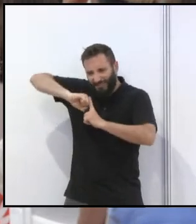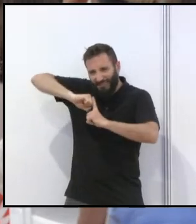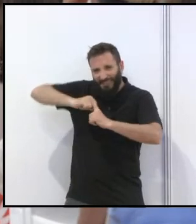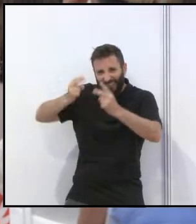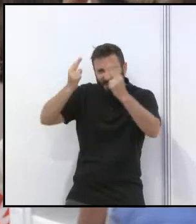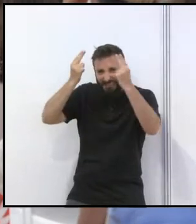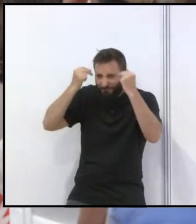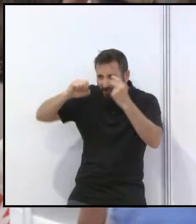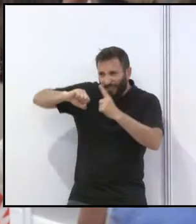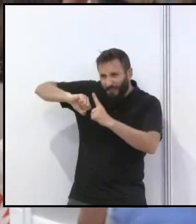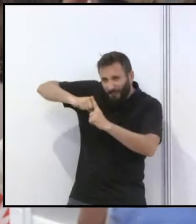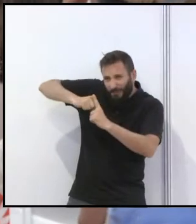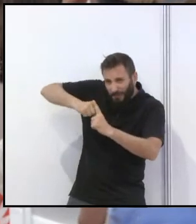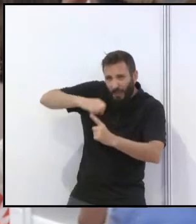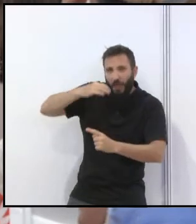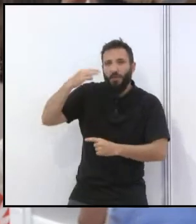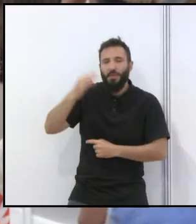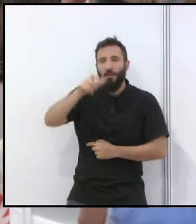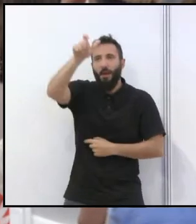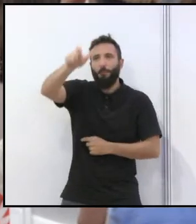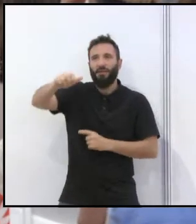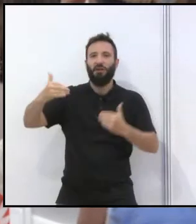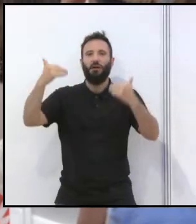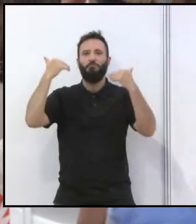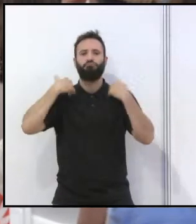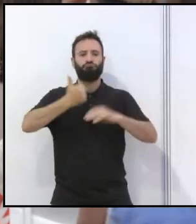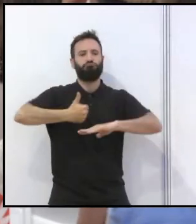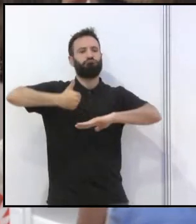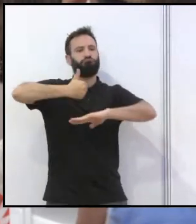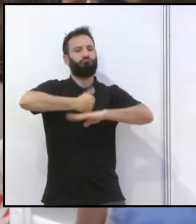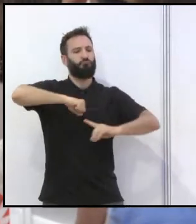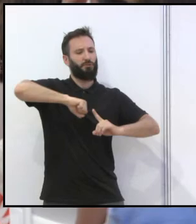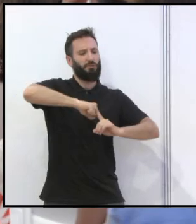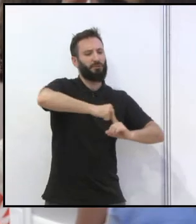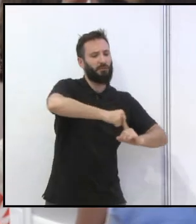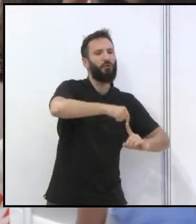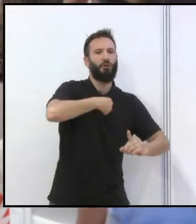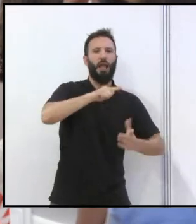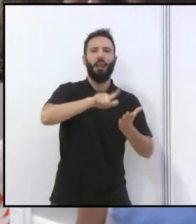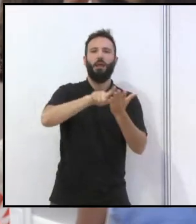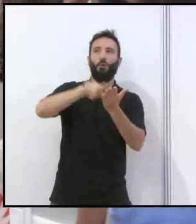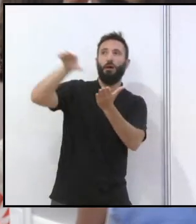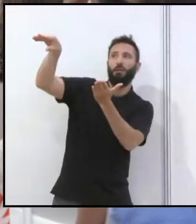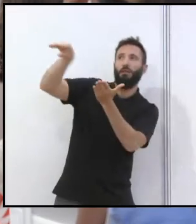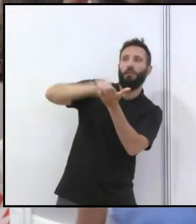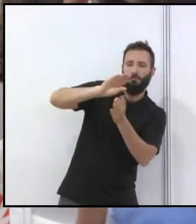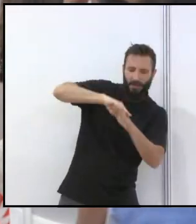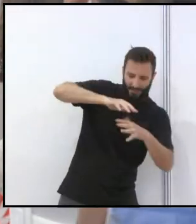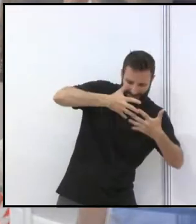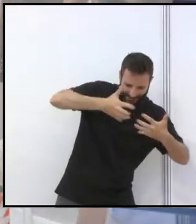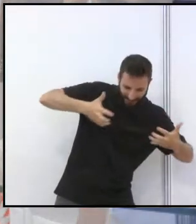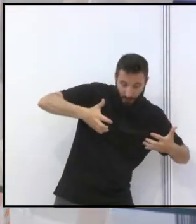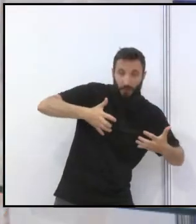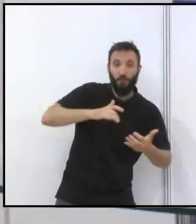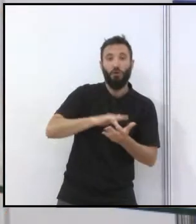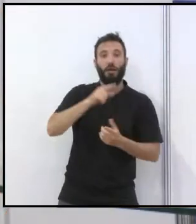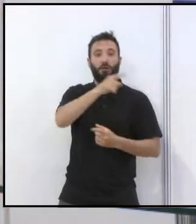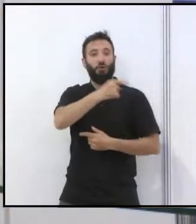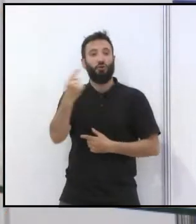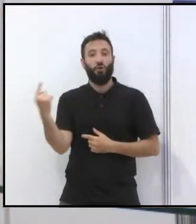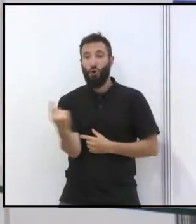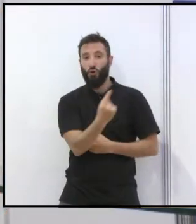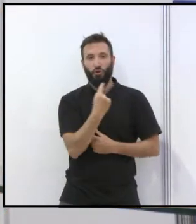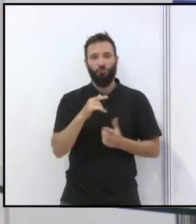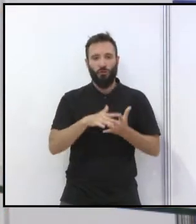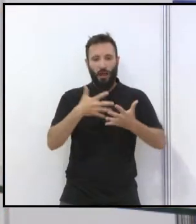que usar la lengua del opresor, ¿no? De alguna manera, cada vez que nosotros hablamos, cada vez que los escritores